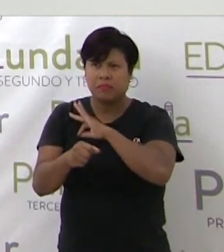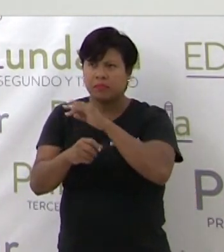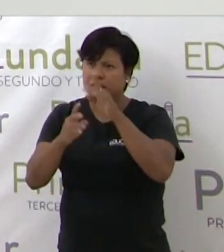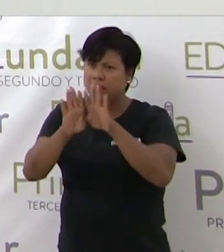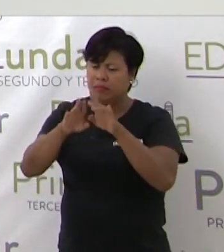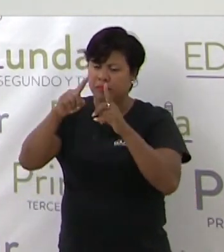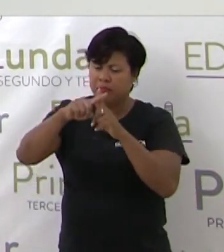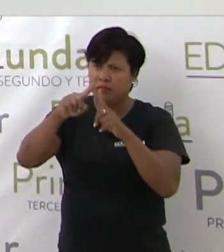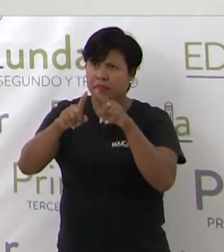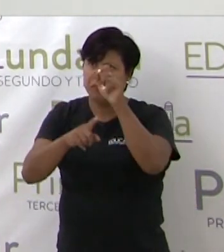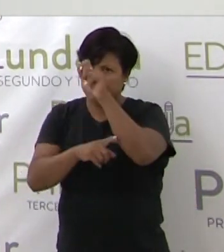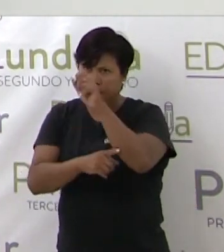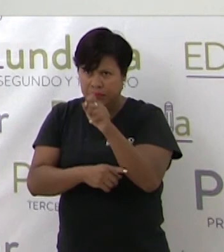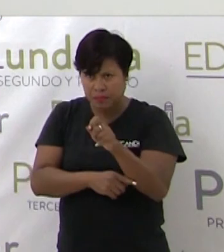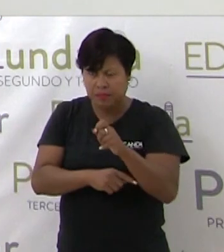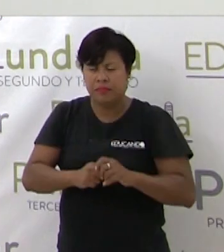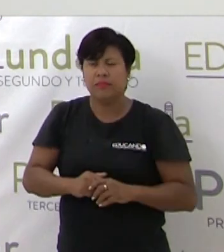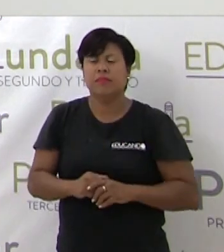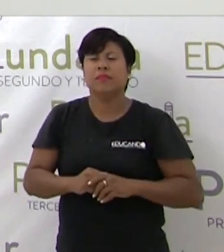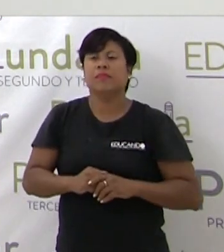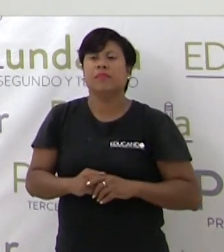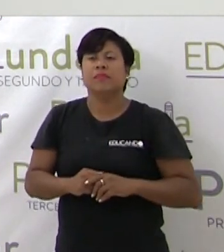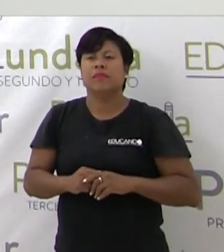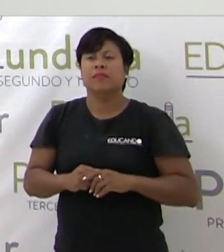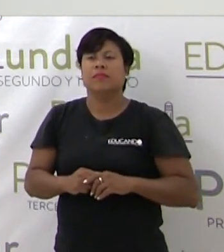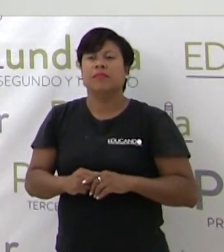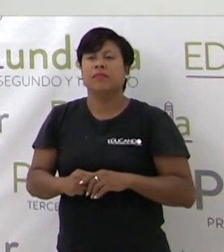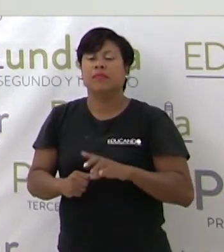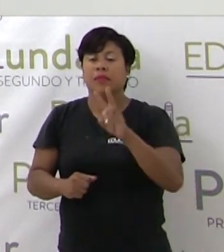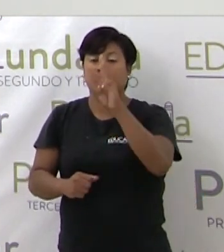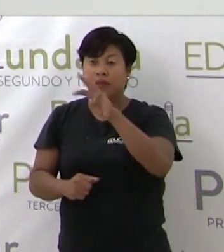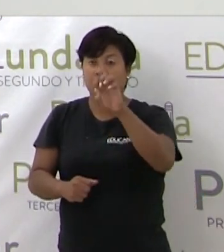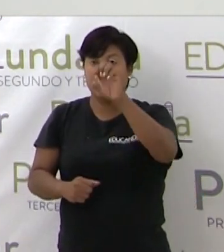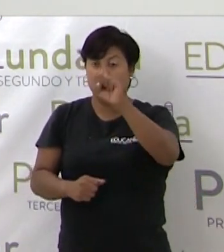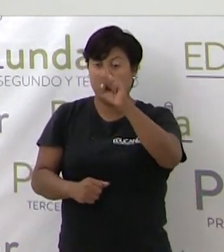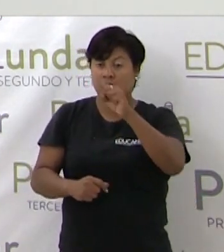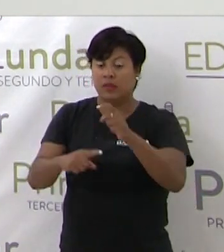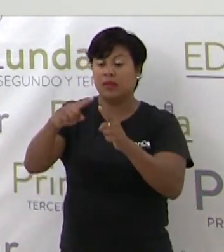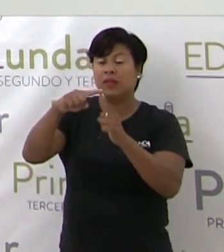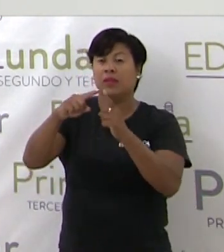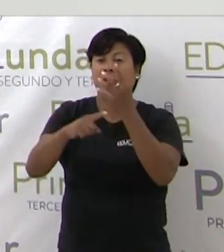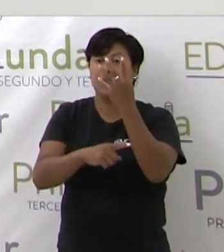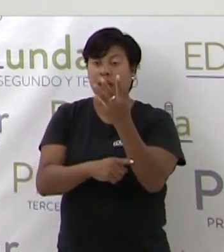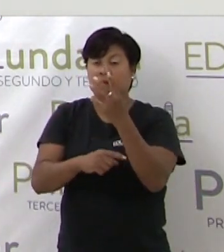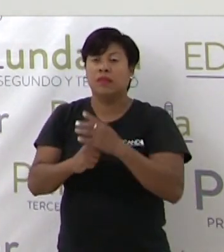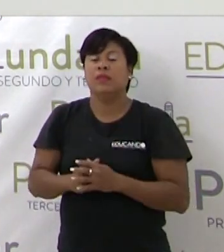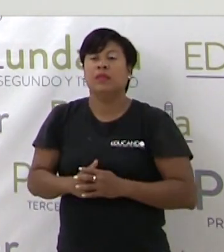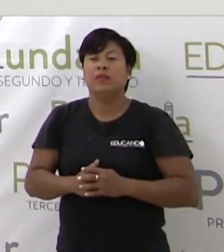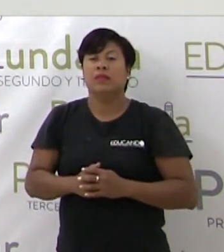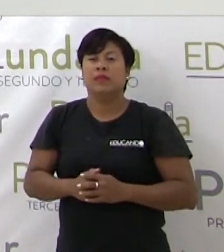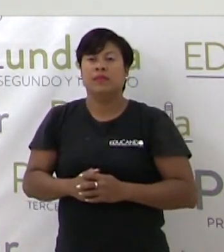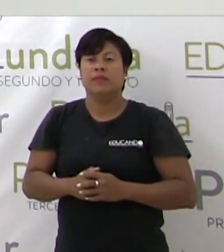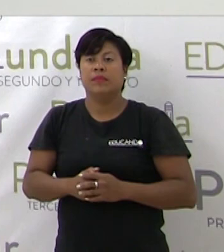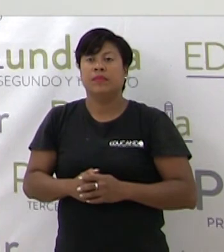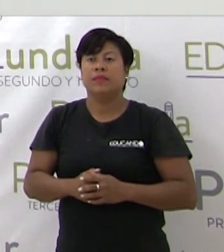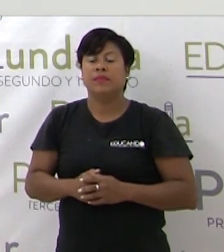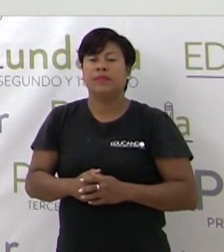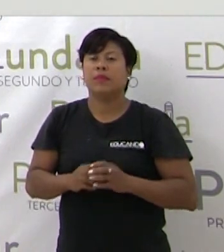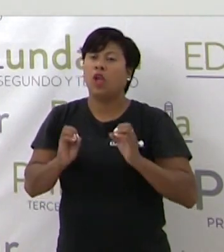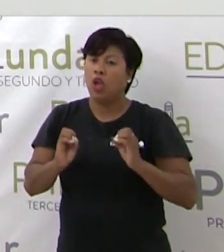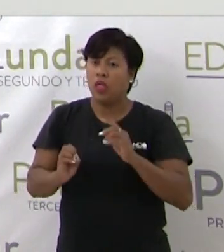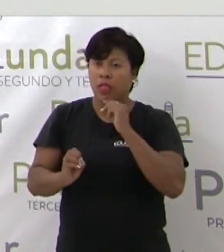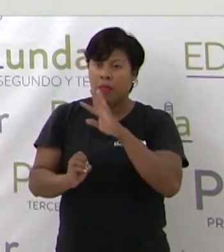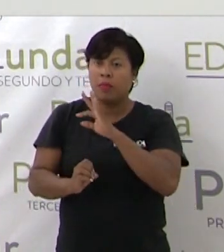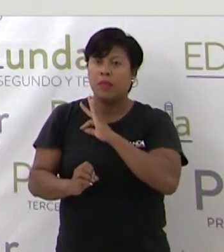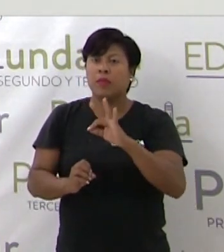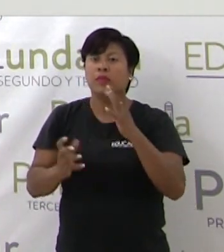división, como normalmente la hacemos, que sería dividir 360 entre de 4, o lo podemos hacer también